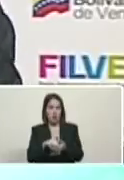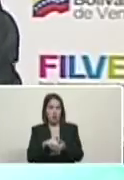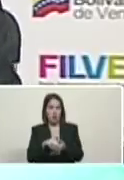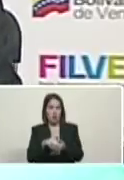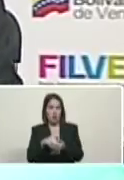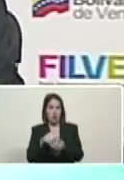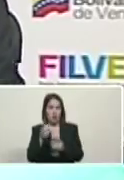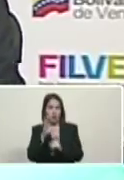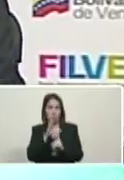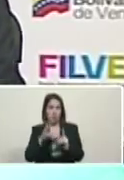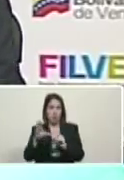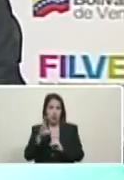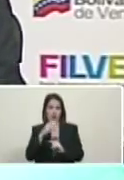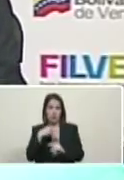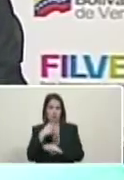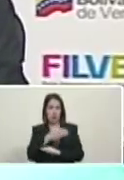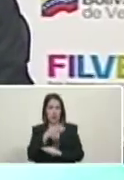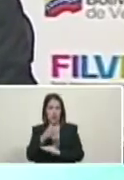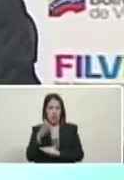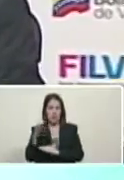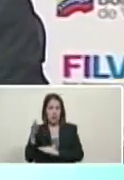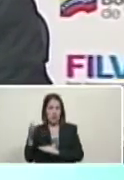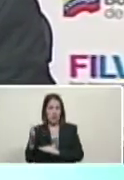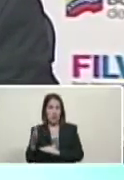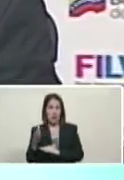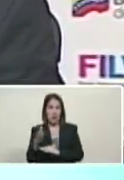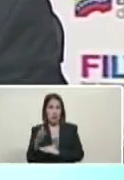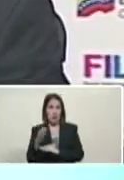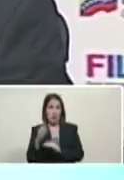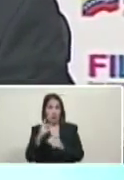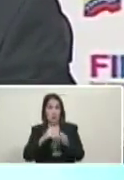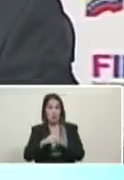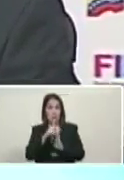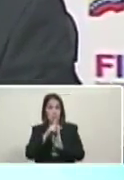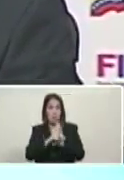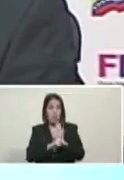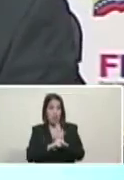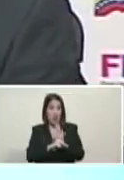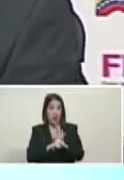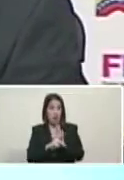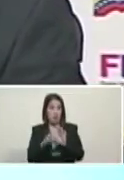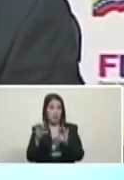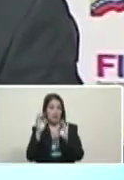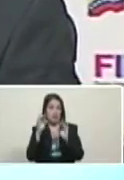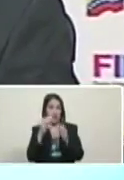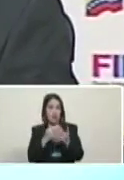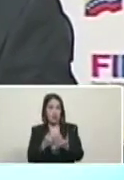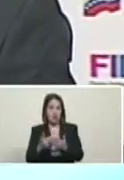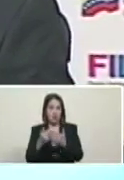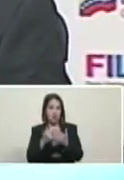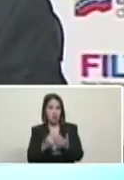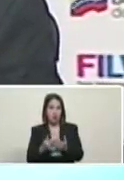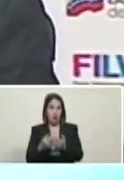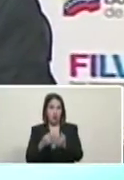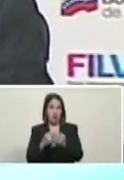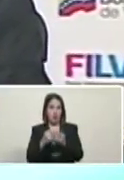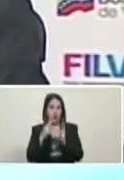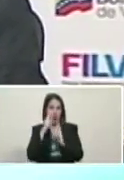vías posibles, el Plan Nacional de Lectura. Manuel Vadel, en homenaje a este gran